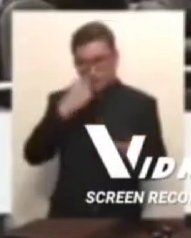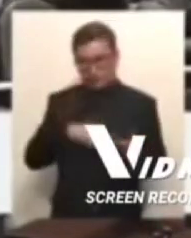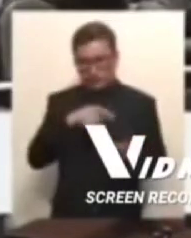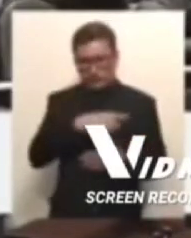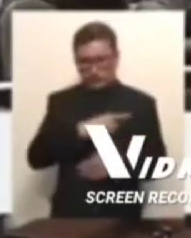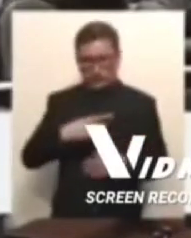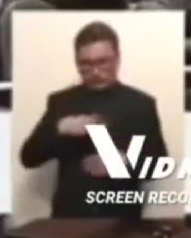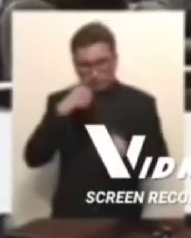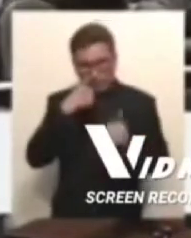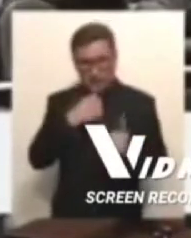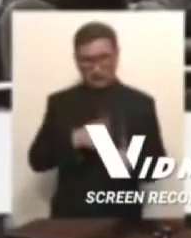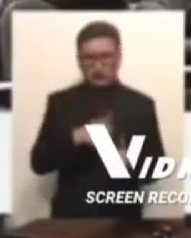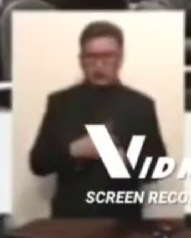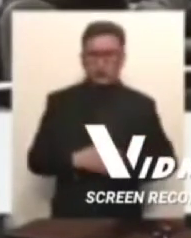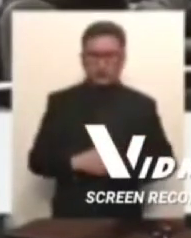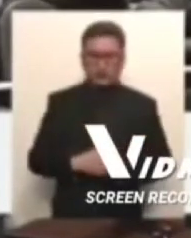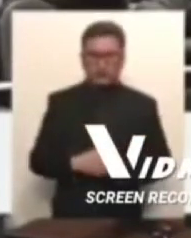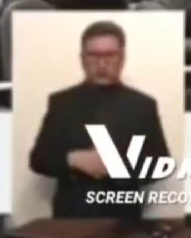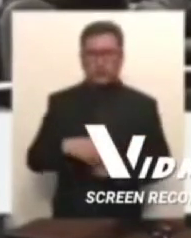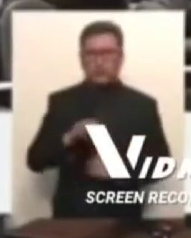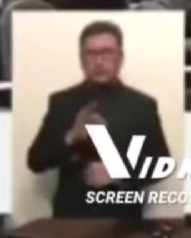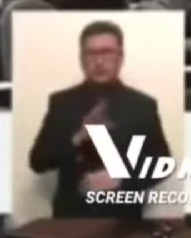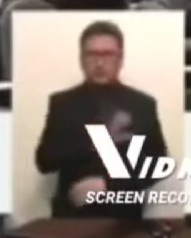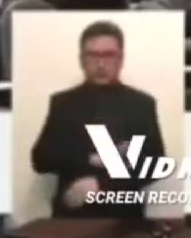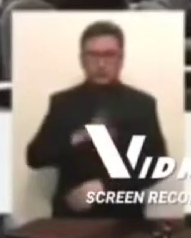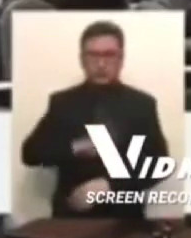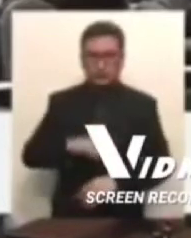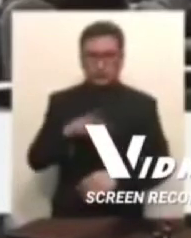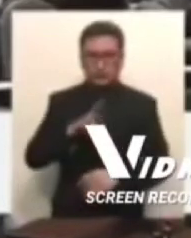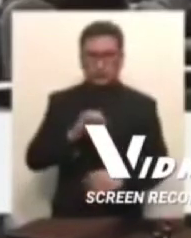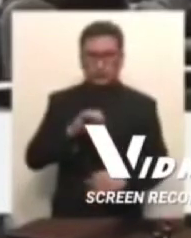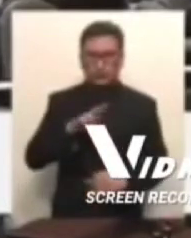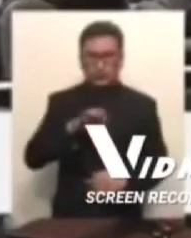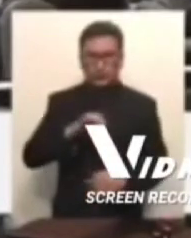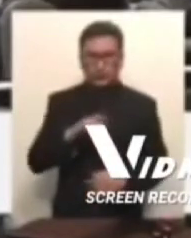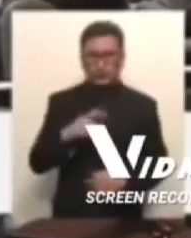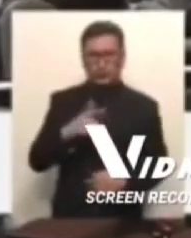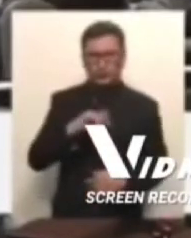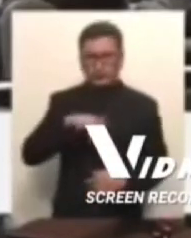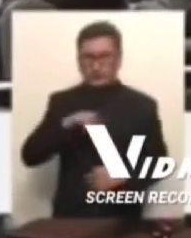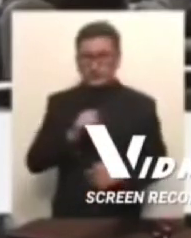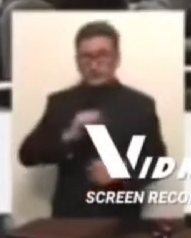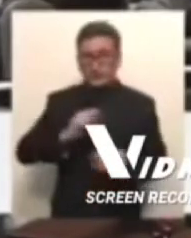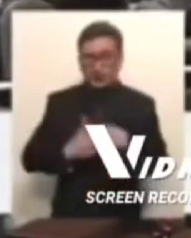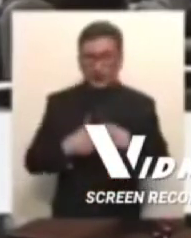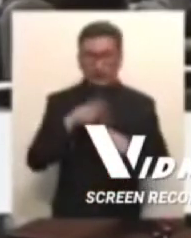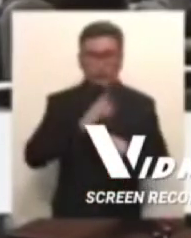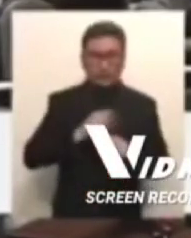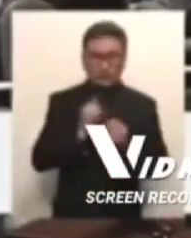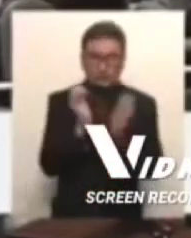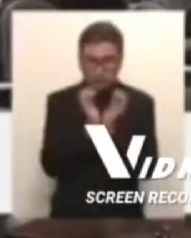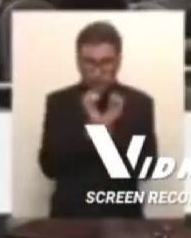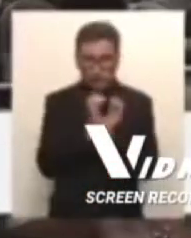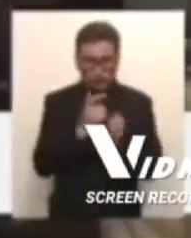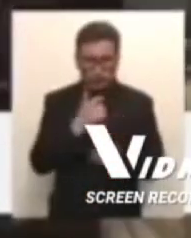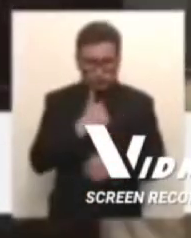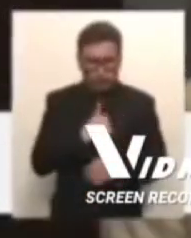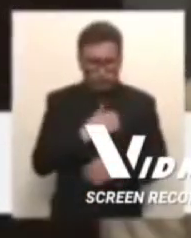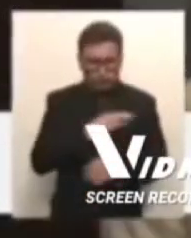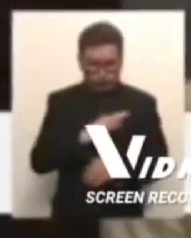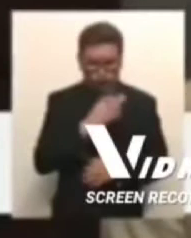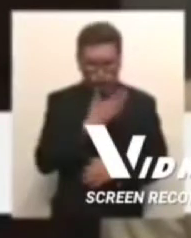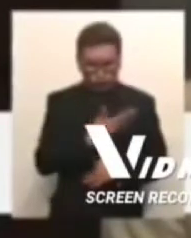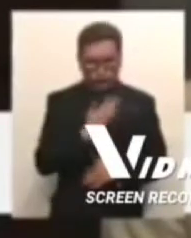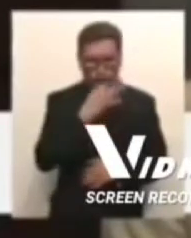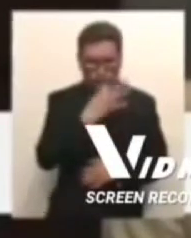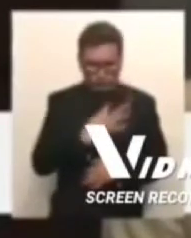ser atendida. Si el coordinador Romero Hicks encuentra alguna dificultad en el ISSSTE, yo le pediría que